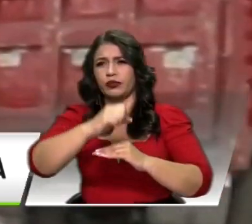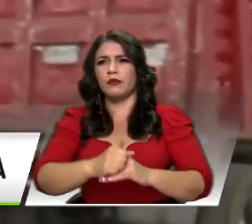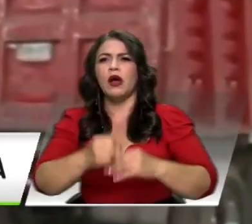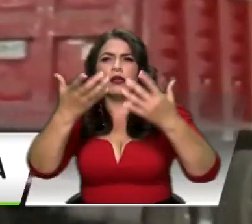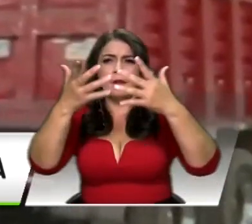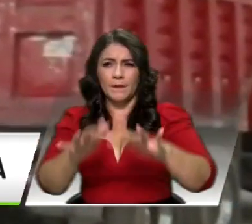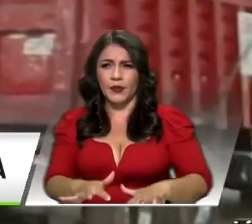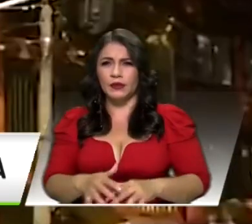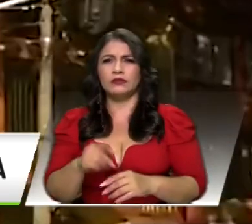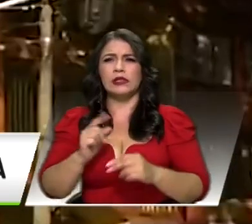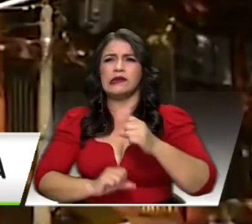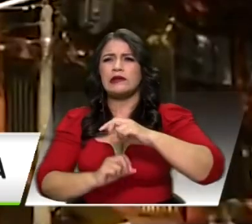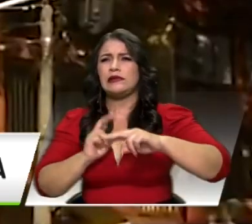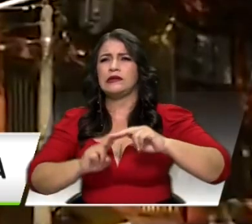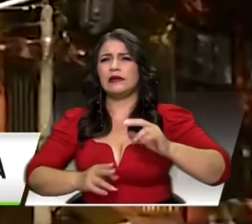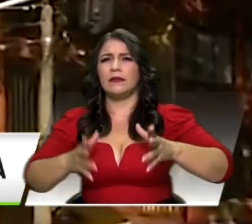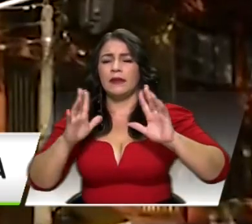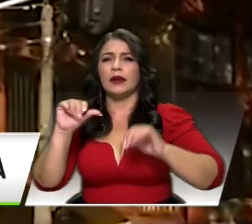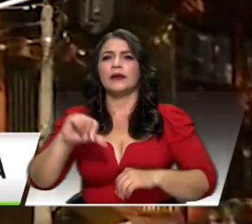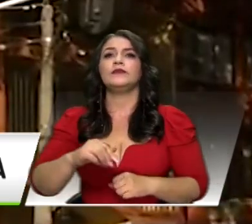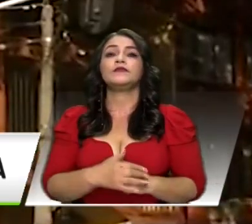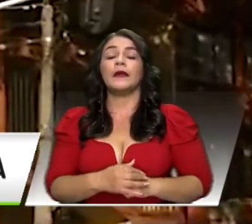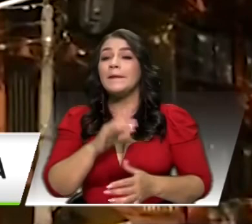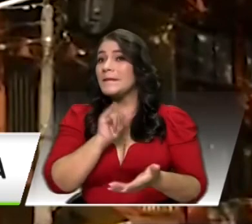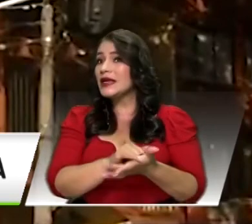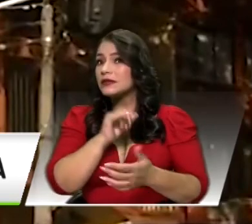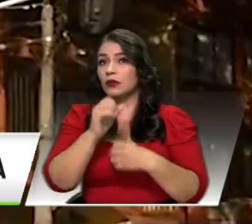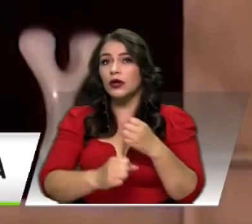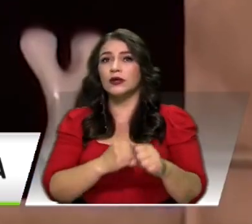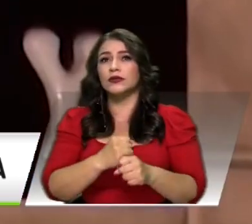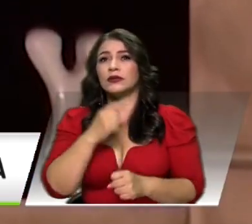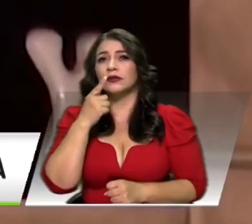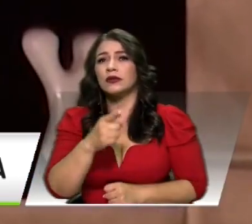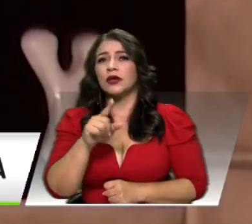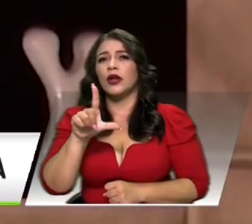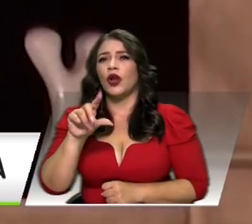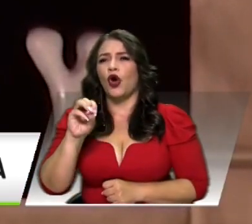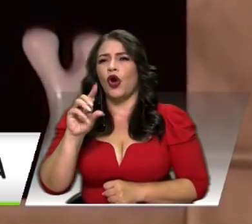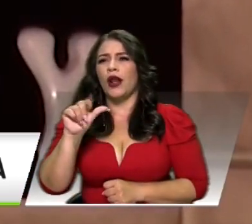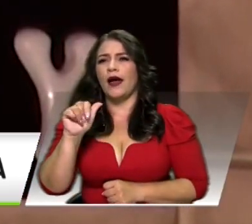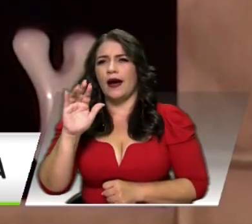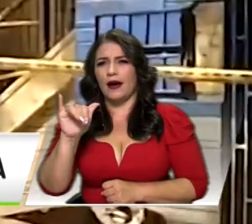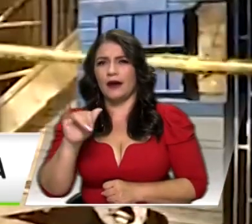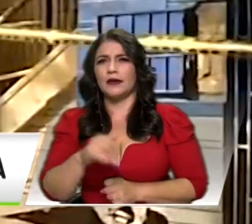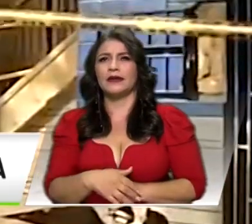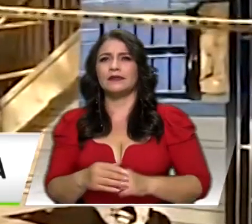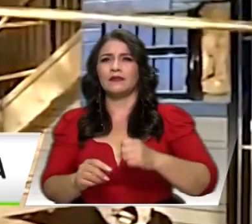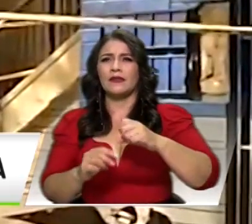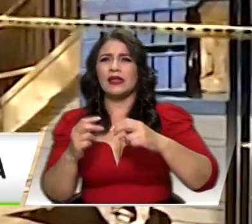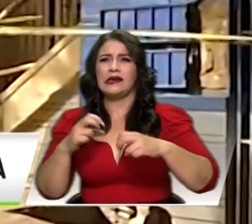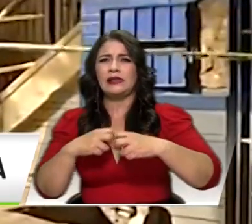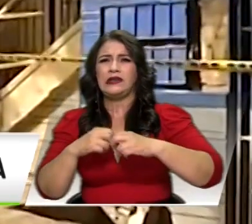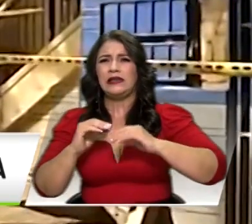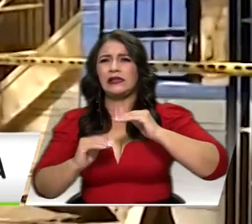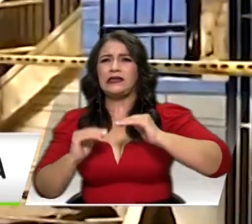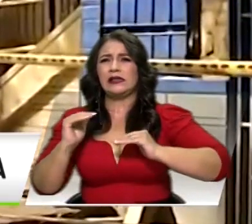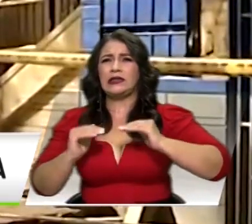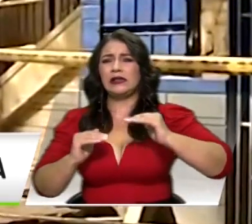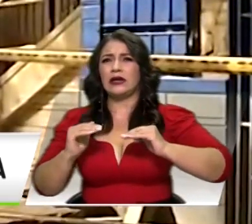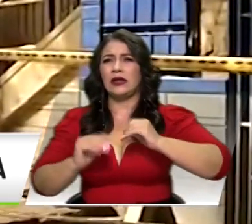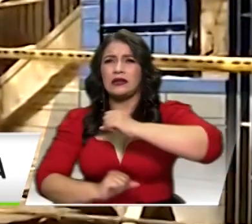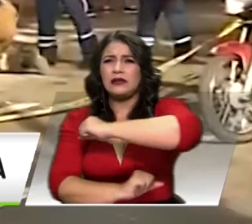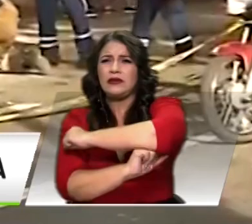por su mala construcción. En este mismo año fue derribado el edificio Lolay en Medellín. Empezó a mostrar quiebres en una de sus columnas